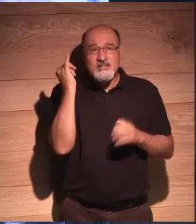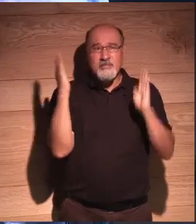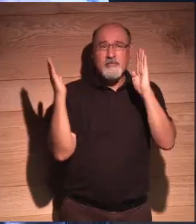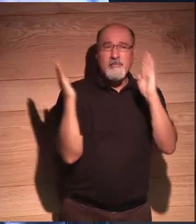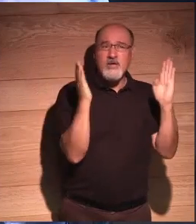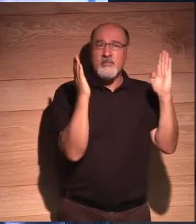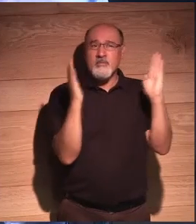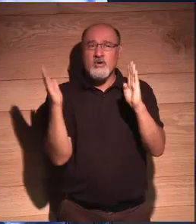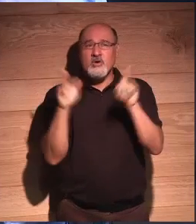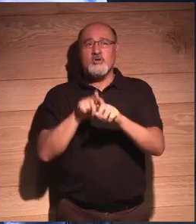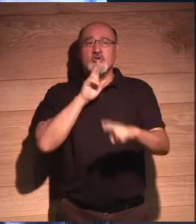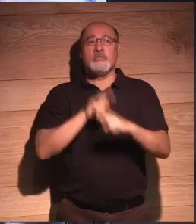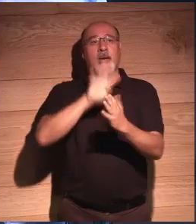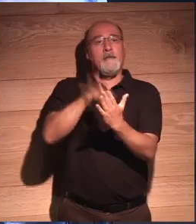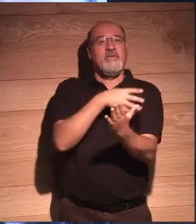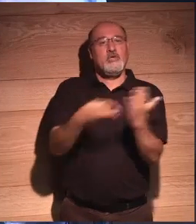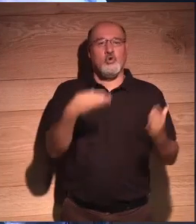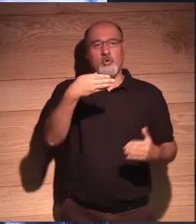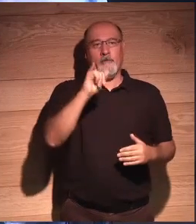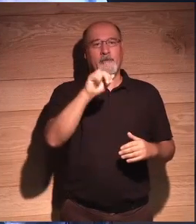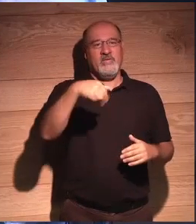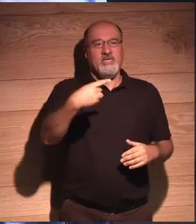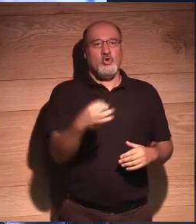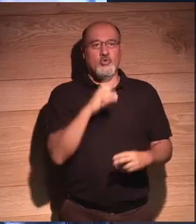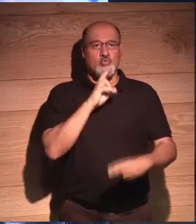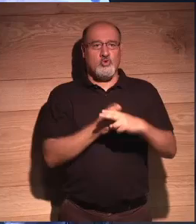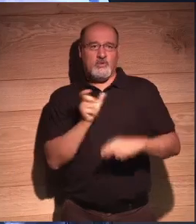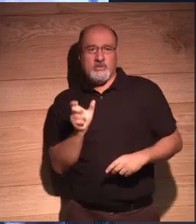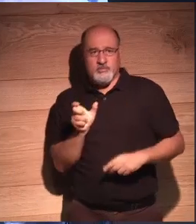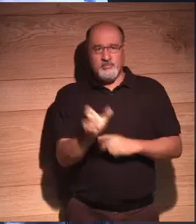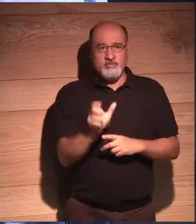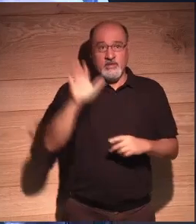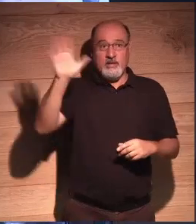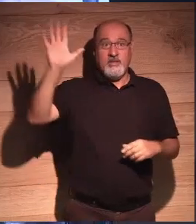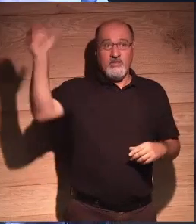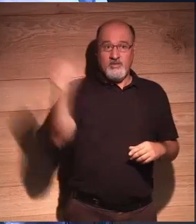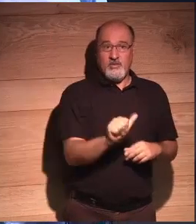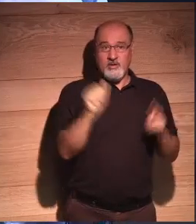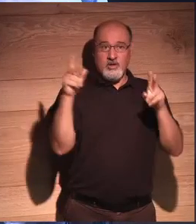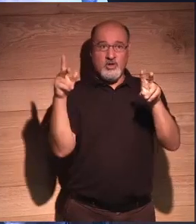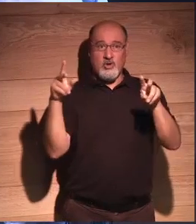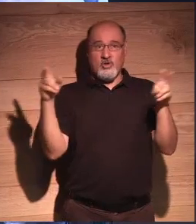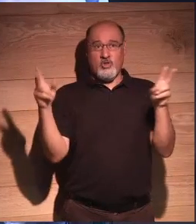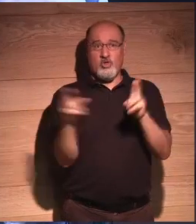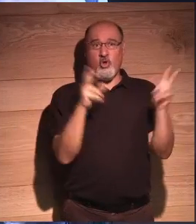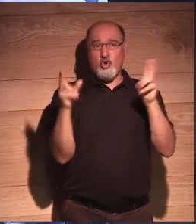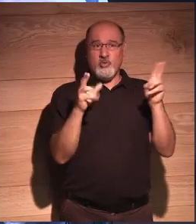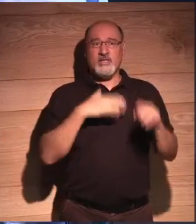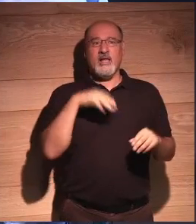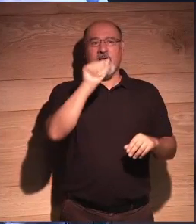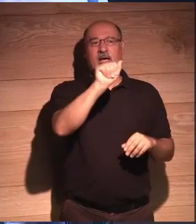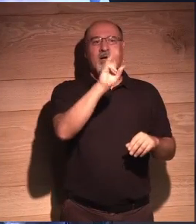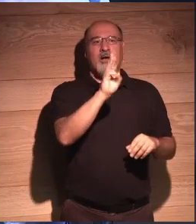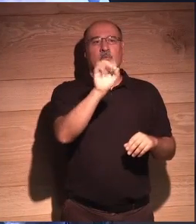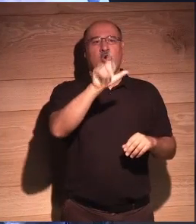momento que le llaman el momento bingo, que además si veis el documental Apolo 11, que comparto, es magnífico,